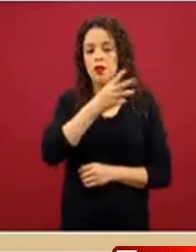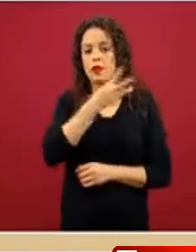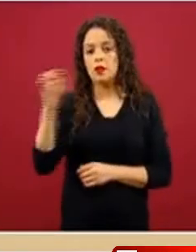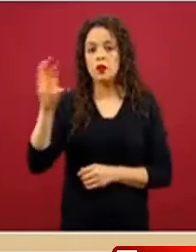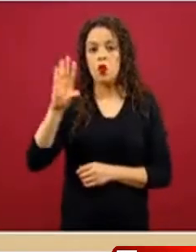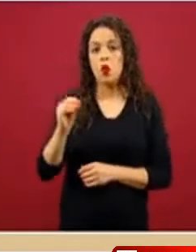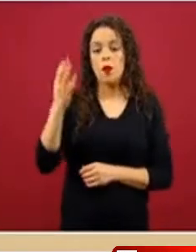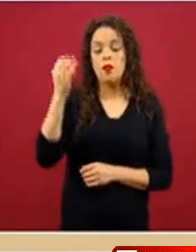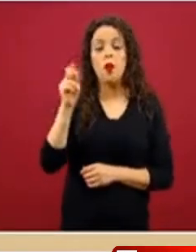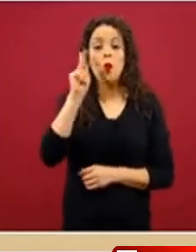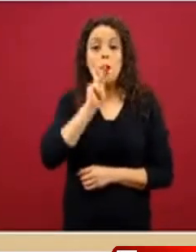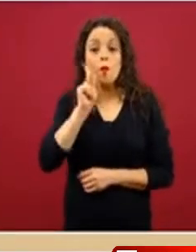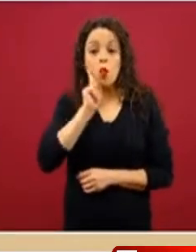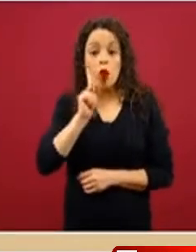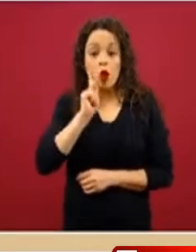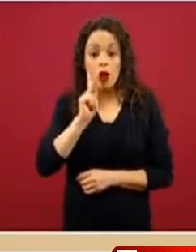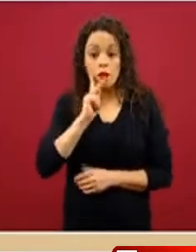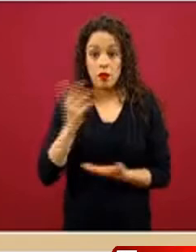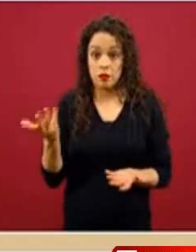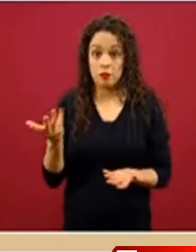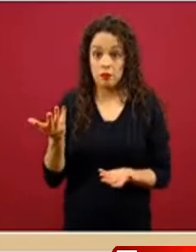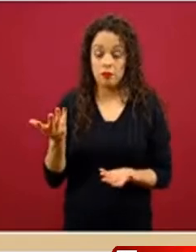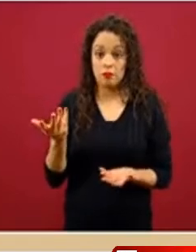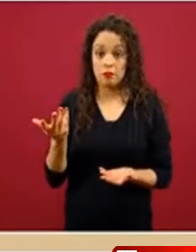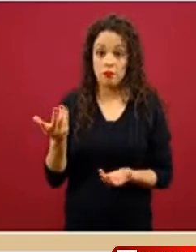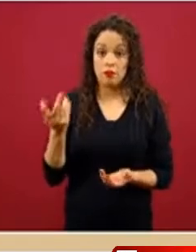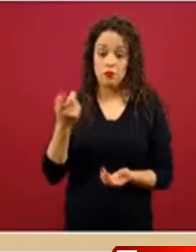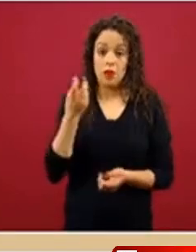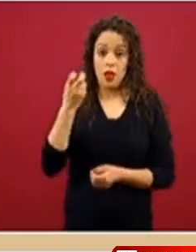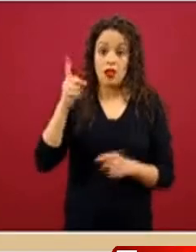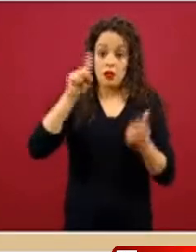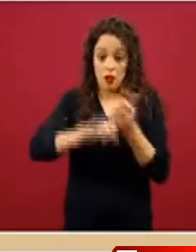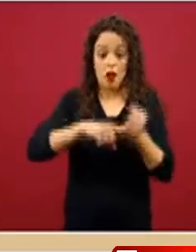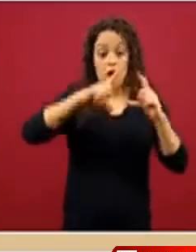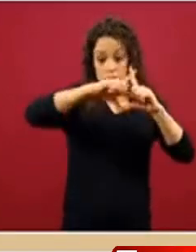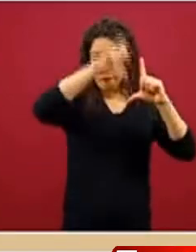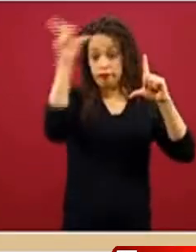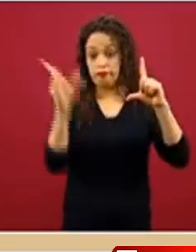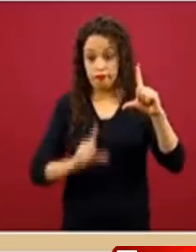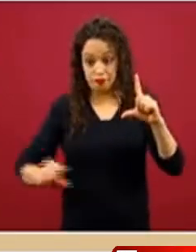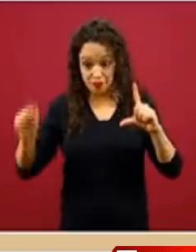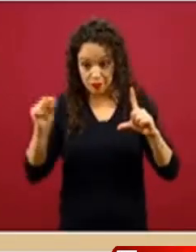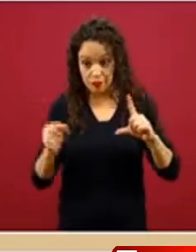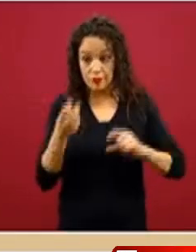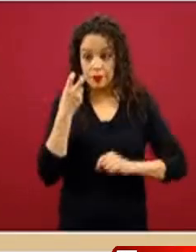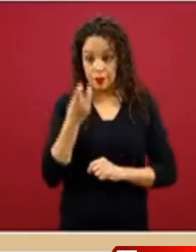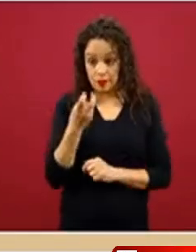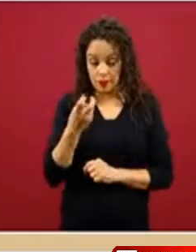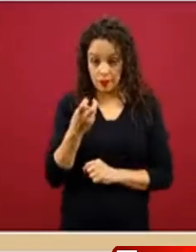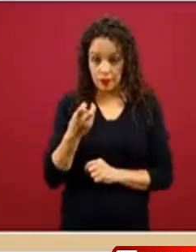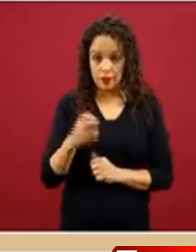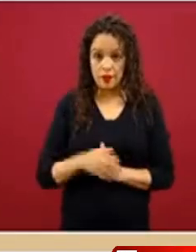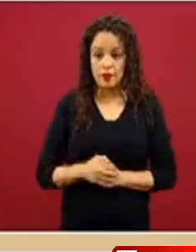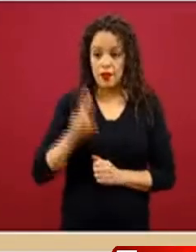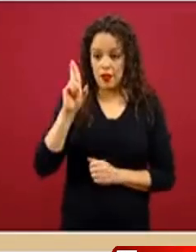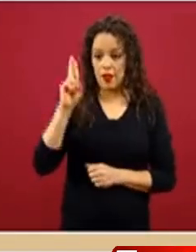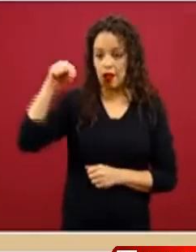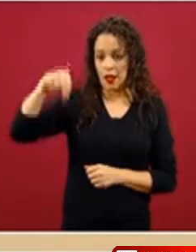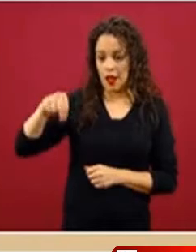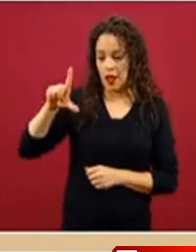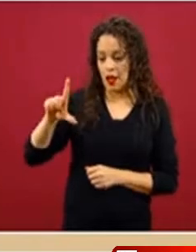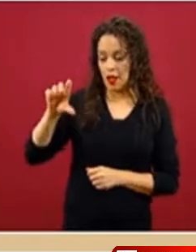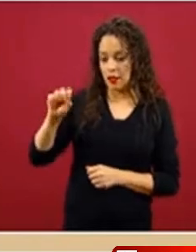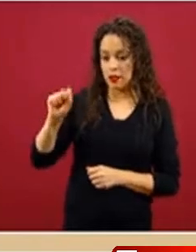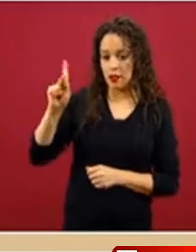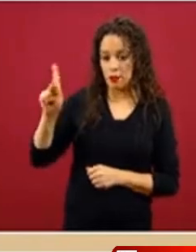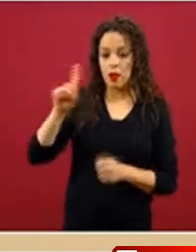556.399 pruebas, más de 500.000 de pruebas a nivel nacional. La Red Nacional de Laboratorios de Salud Pública está conformada por